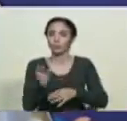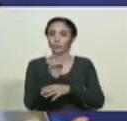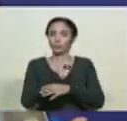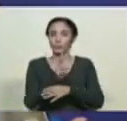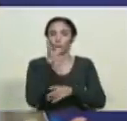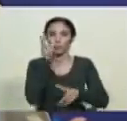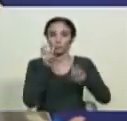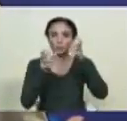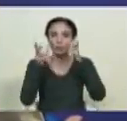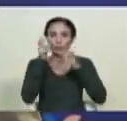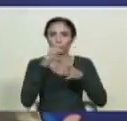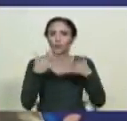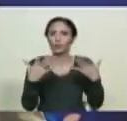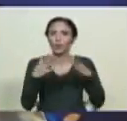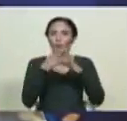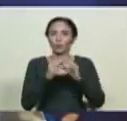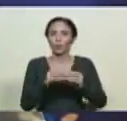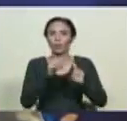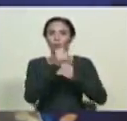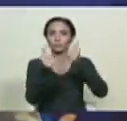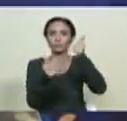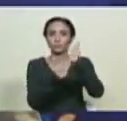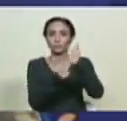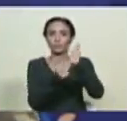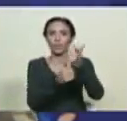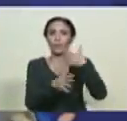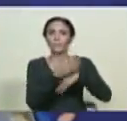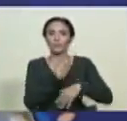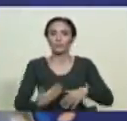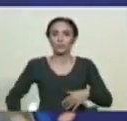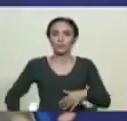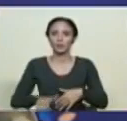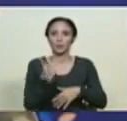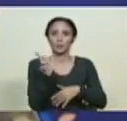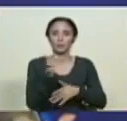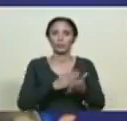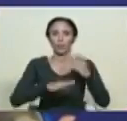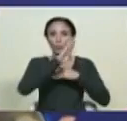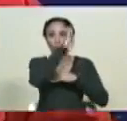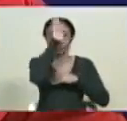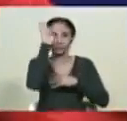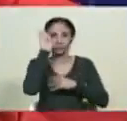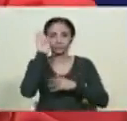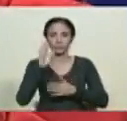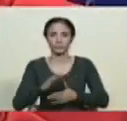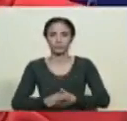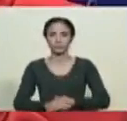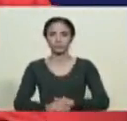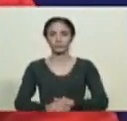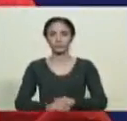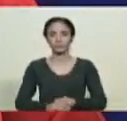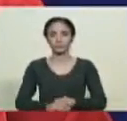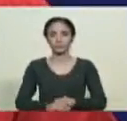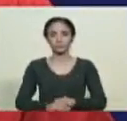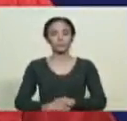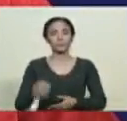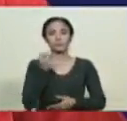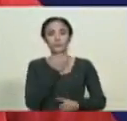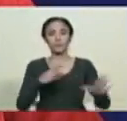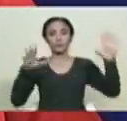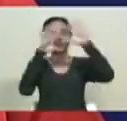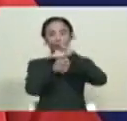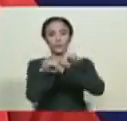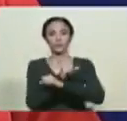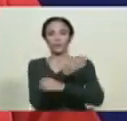Vamos a escuchar las palabras del primer vicepresidente del Partido Socialista Unido de Venezuela, Diosdado Cabello. Bueno, buenas noches a